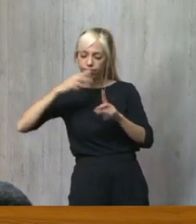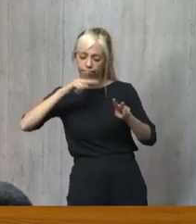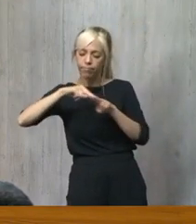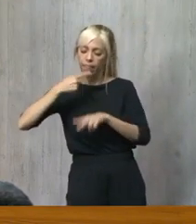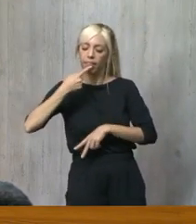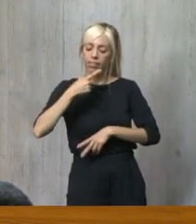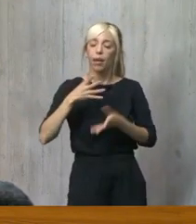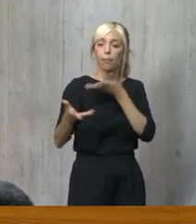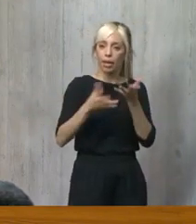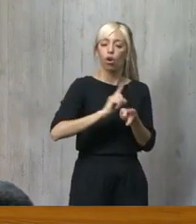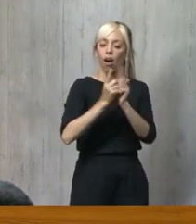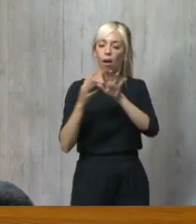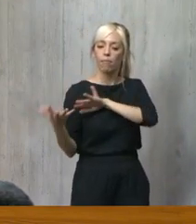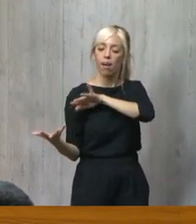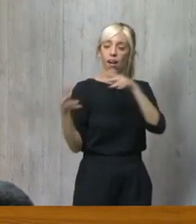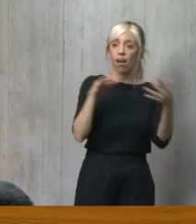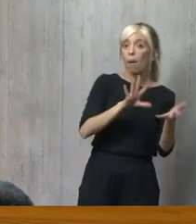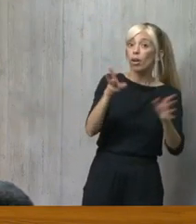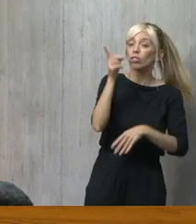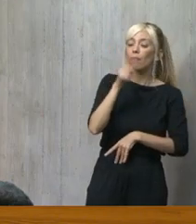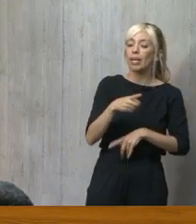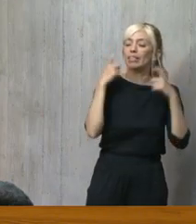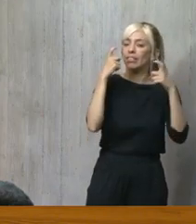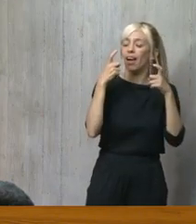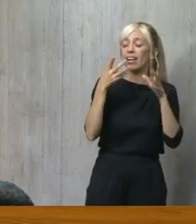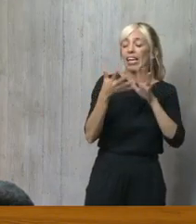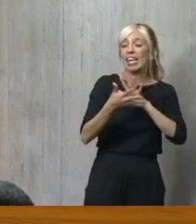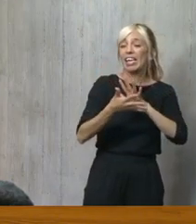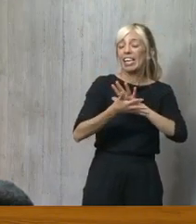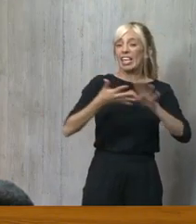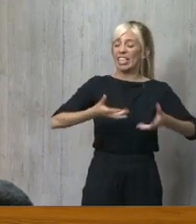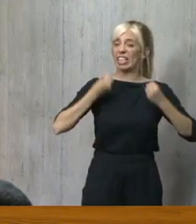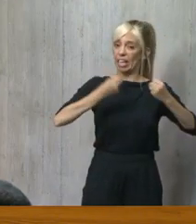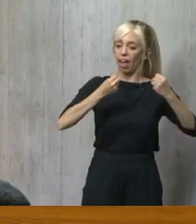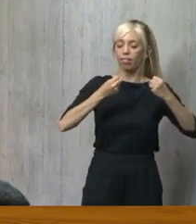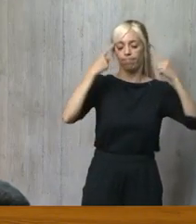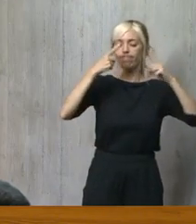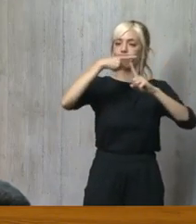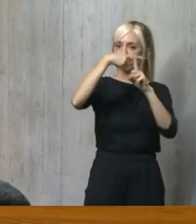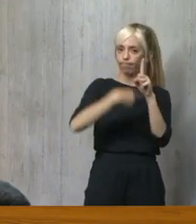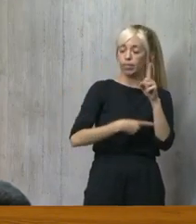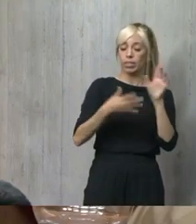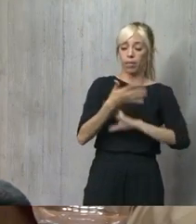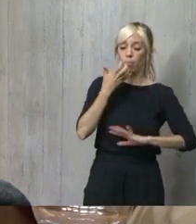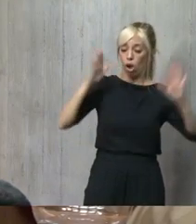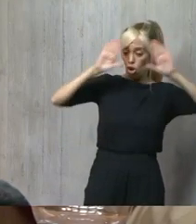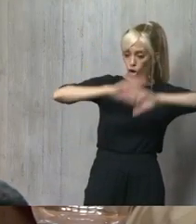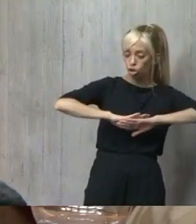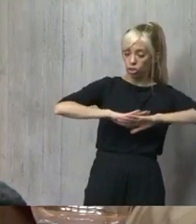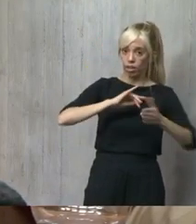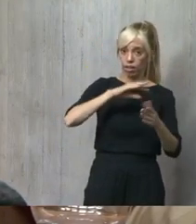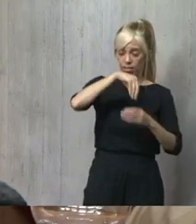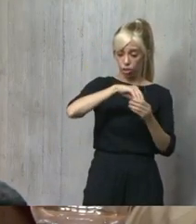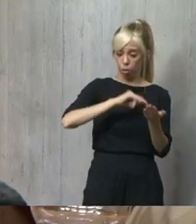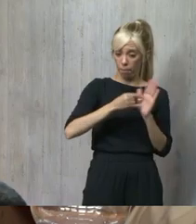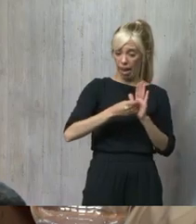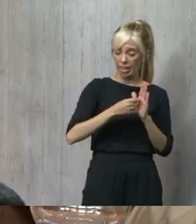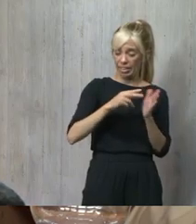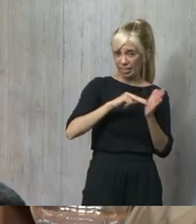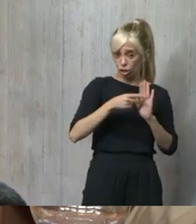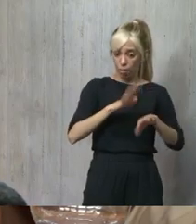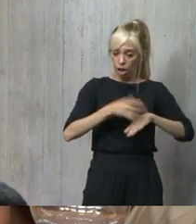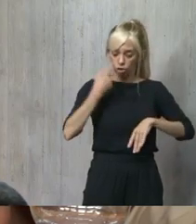pero también se prevé una reducción de la intensidad, especialmente en la noche. ¿Vale? El funcionamiento en la noche, que es lo el siguiente, digamos, en el plan técnico es lo que tenemos que prever,